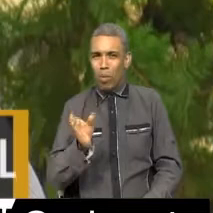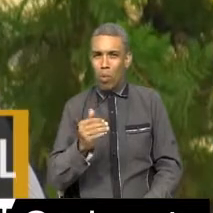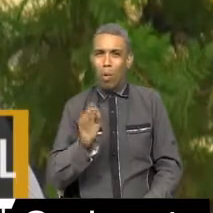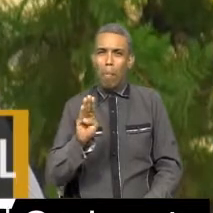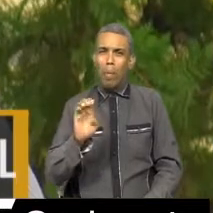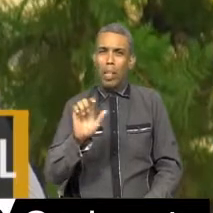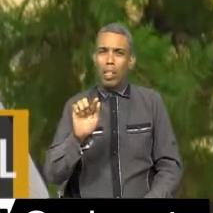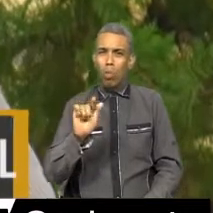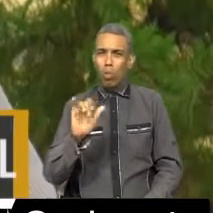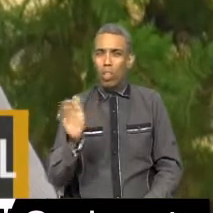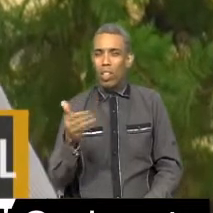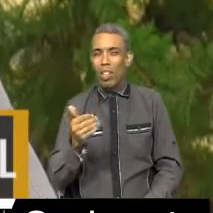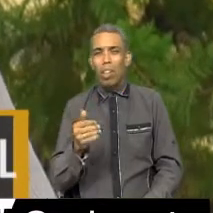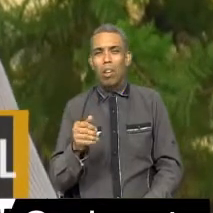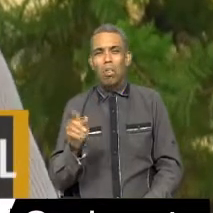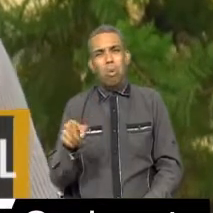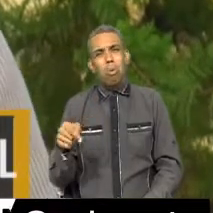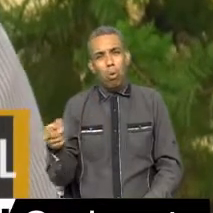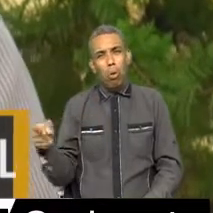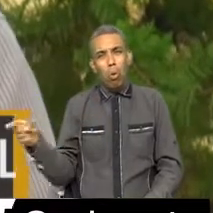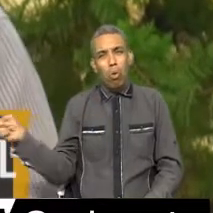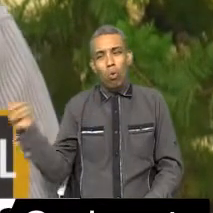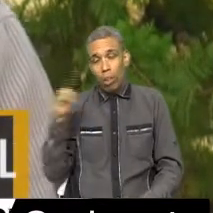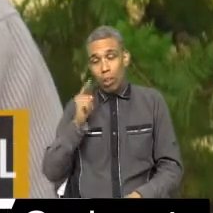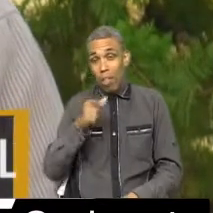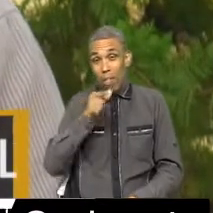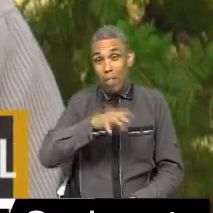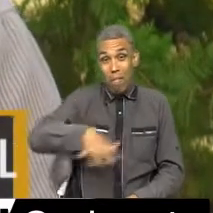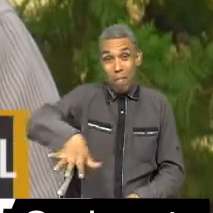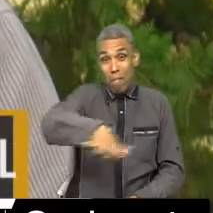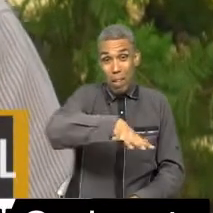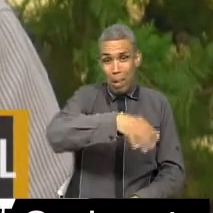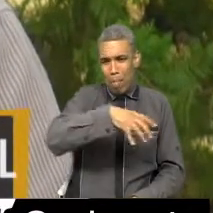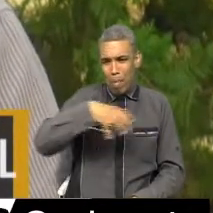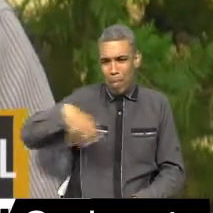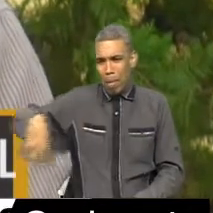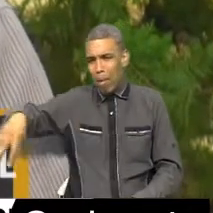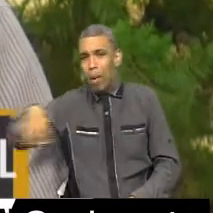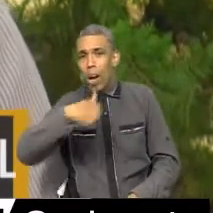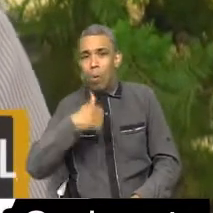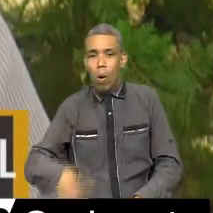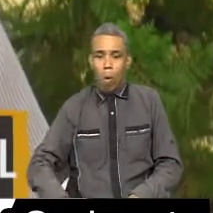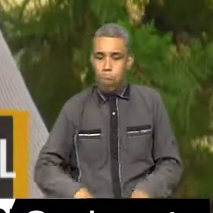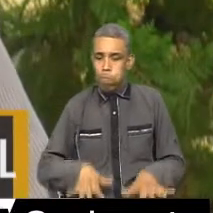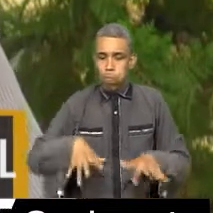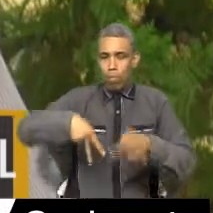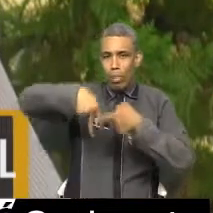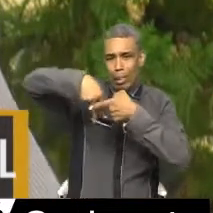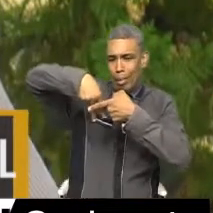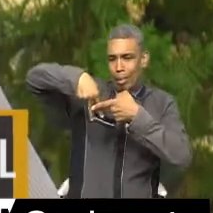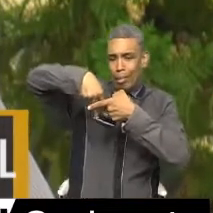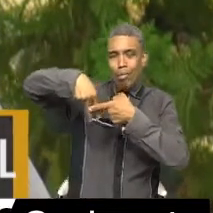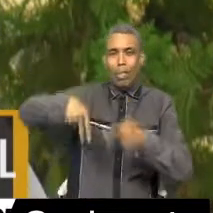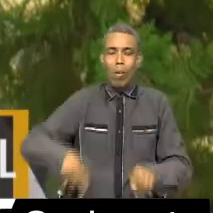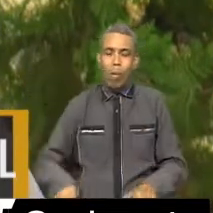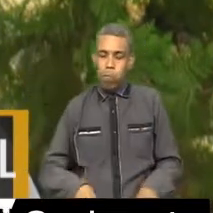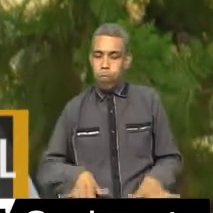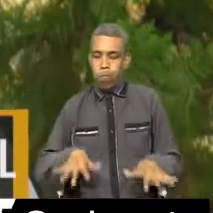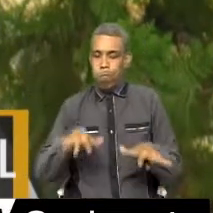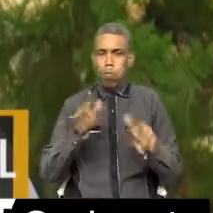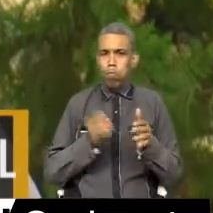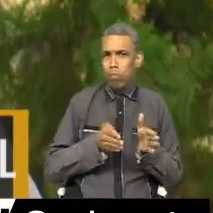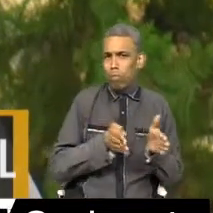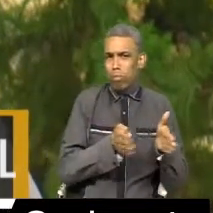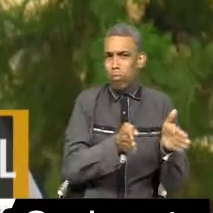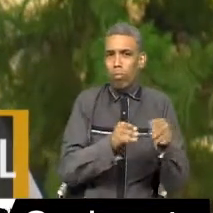el mismo Bijagual y otras veredas que uno le toca recorrer allá, todo tiene que ser por agua, porque no hay sino caminos y